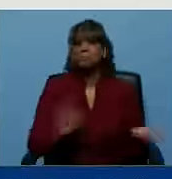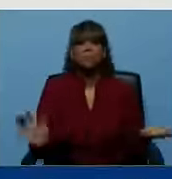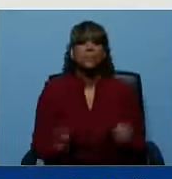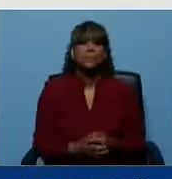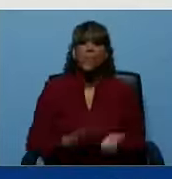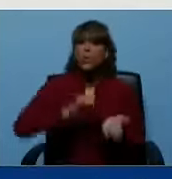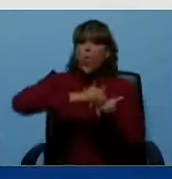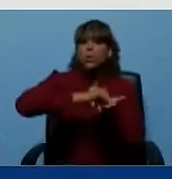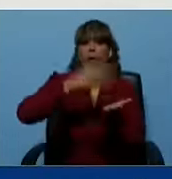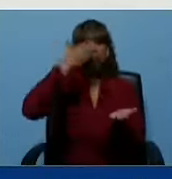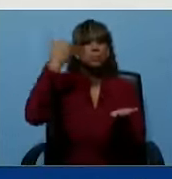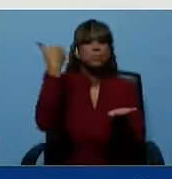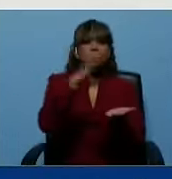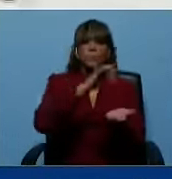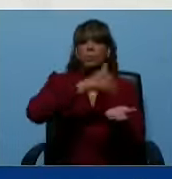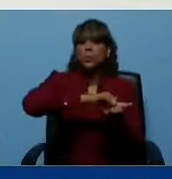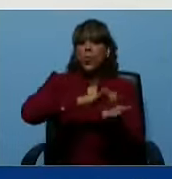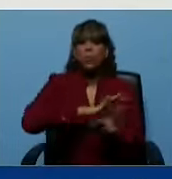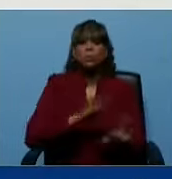¡Shut up, WhatsApp, fucking!